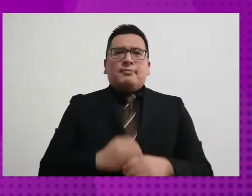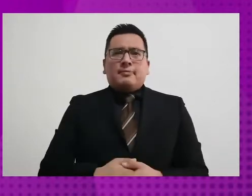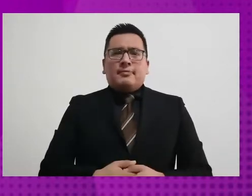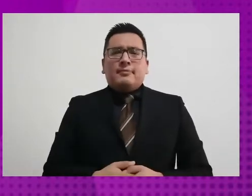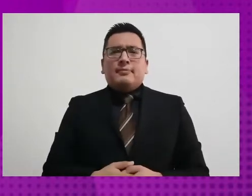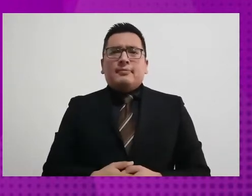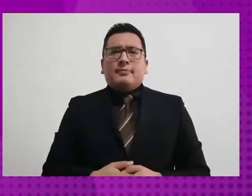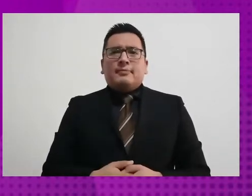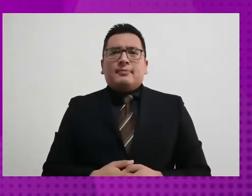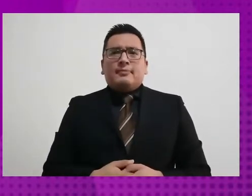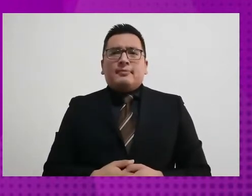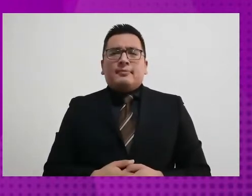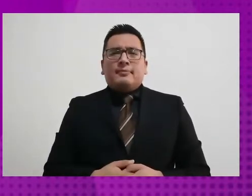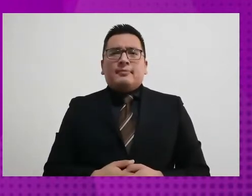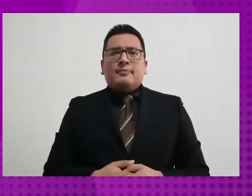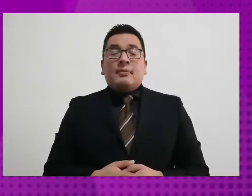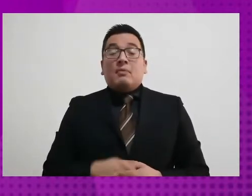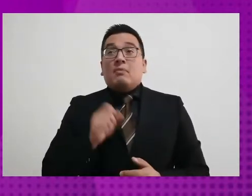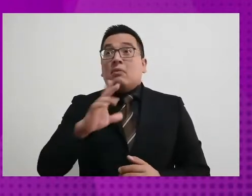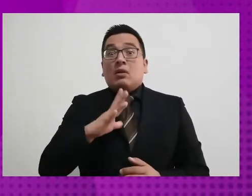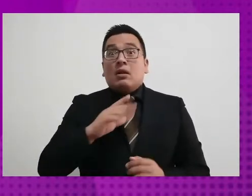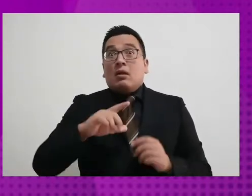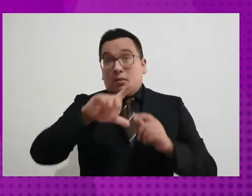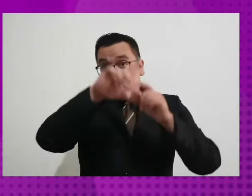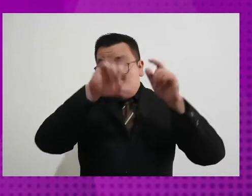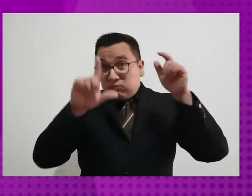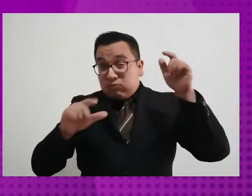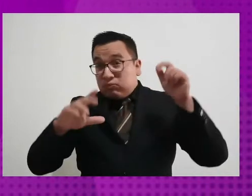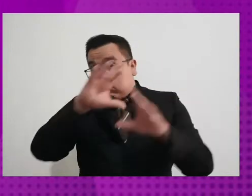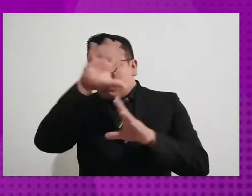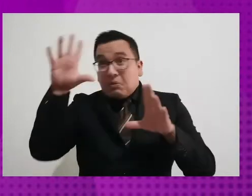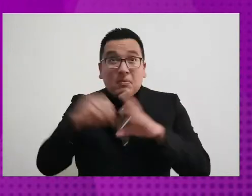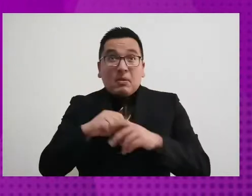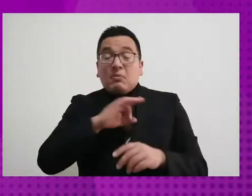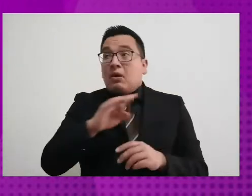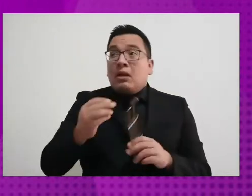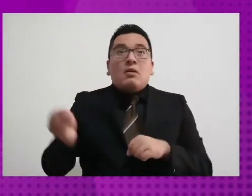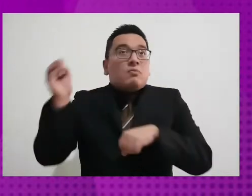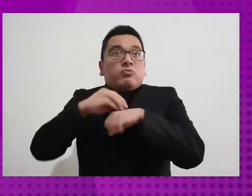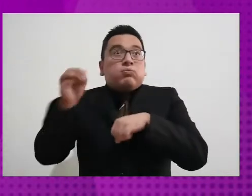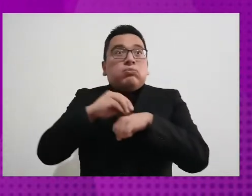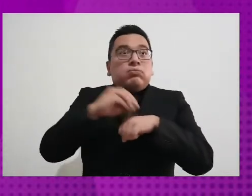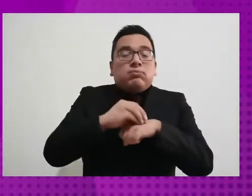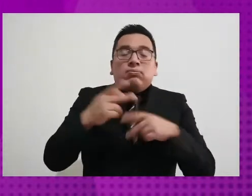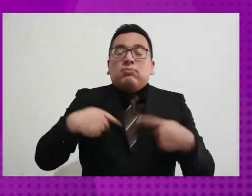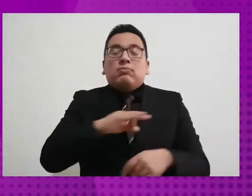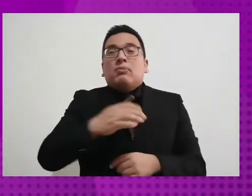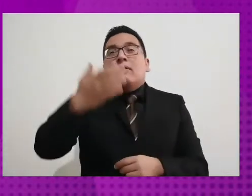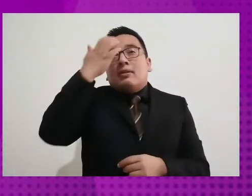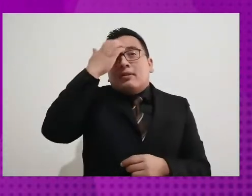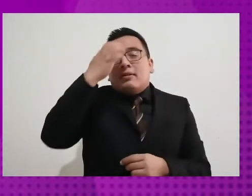actualizado y además a nivel nacional este registro que nos sirva a todas y cada una de nosotras, de las autoridades, para